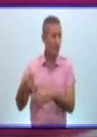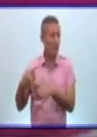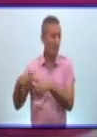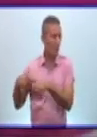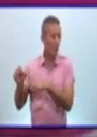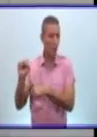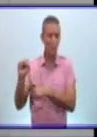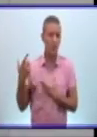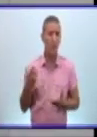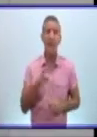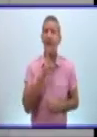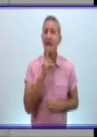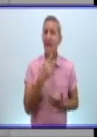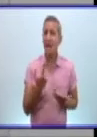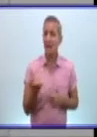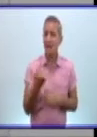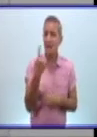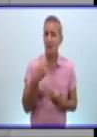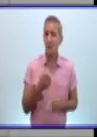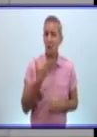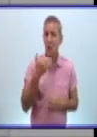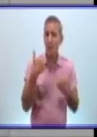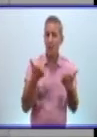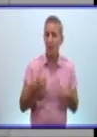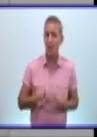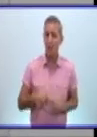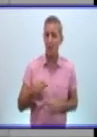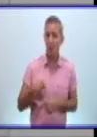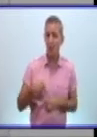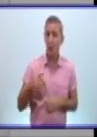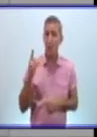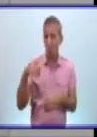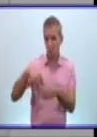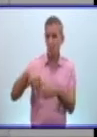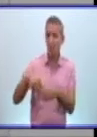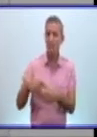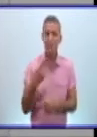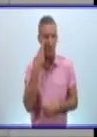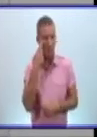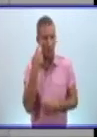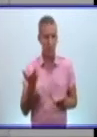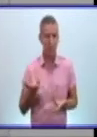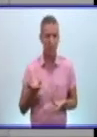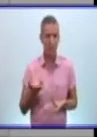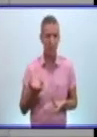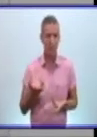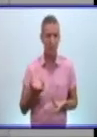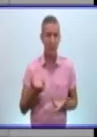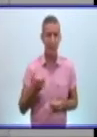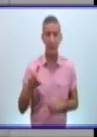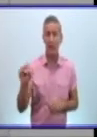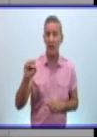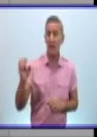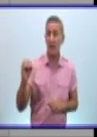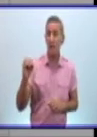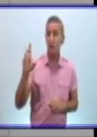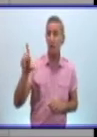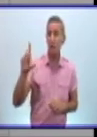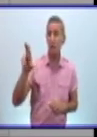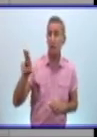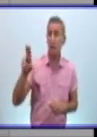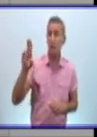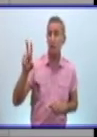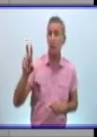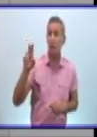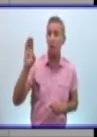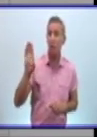agua es uno de los mejores disolventes conocidos. La solubilidad es la capacidad